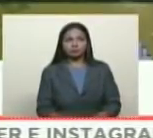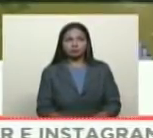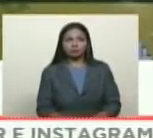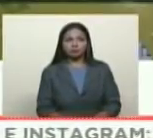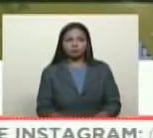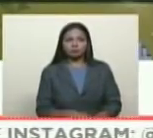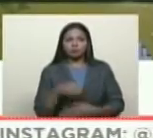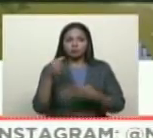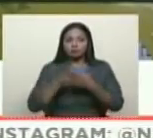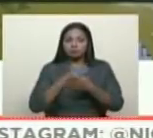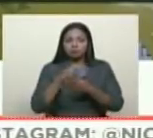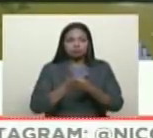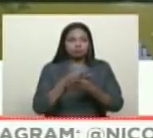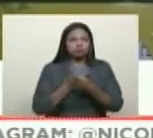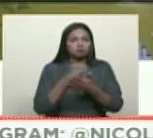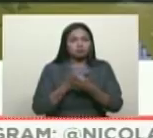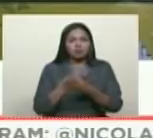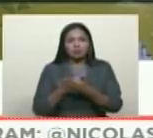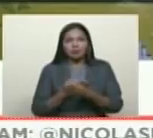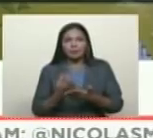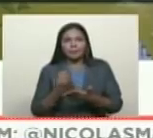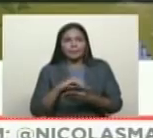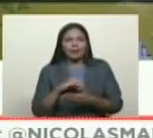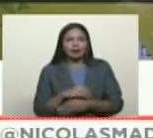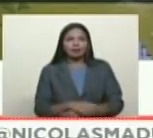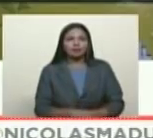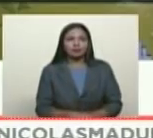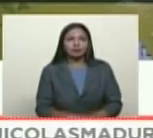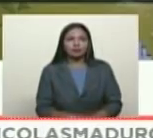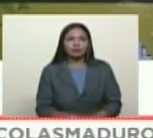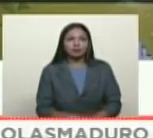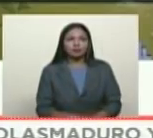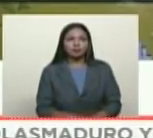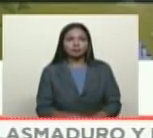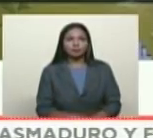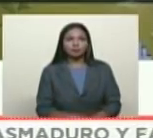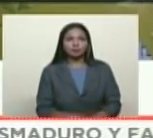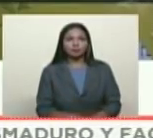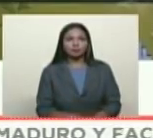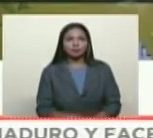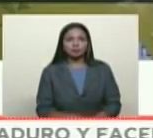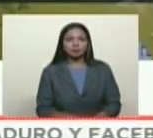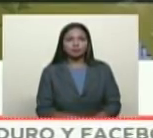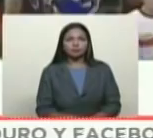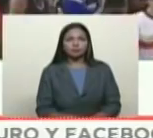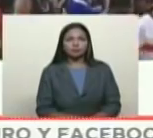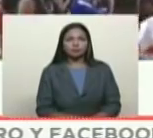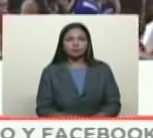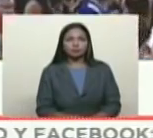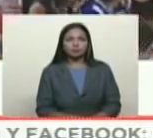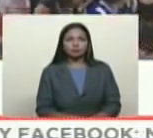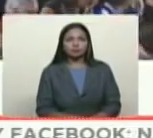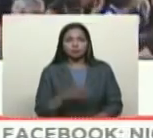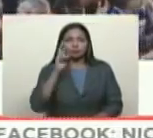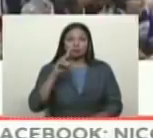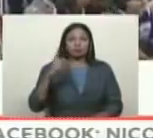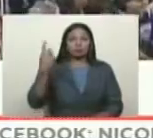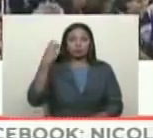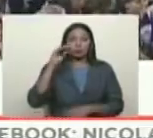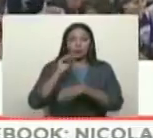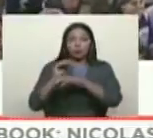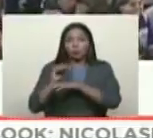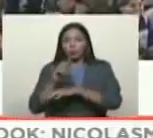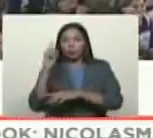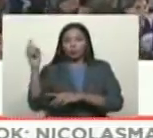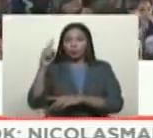Combate con una avispa que me estaba... Un dron. Mira, un dron. Capaz que me